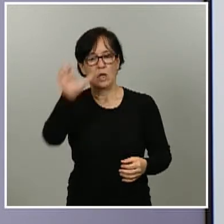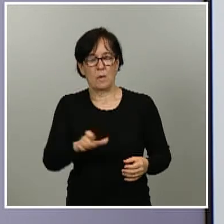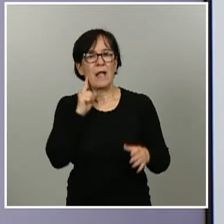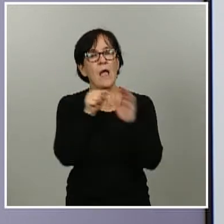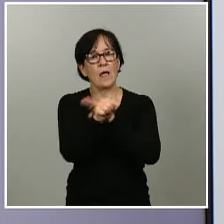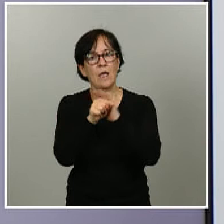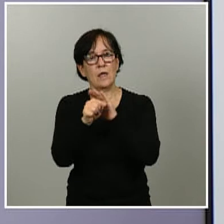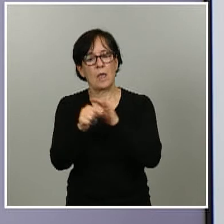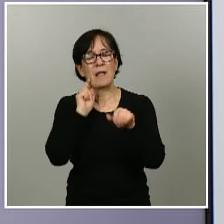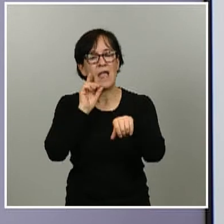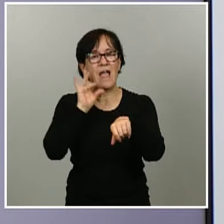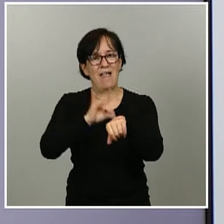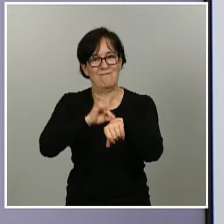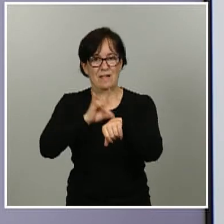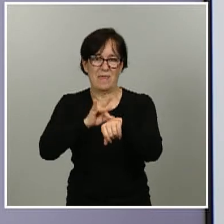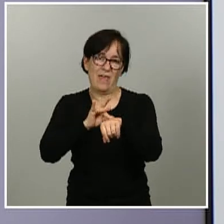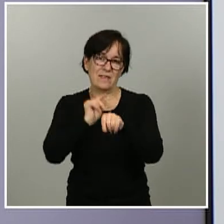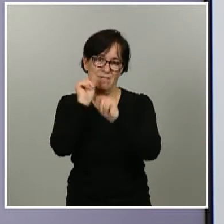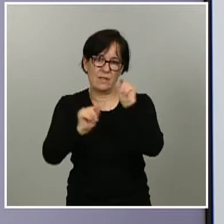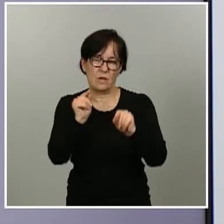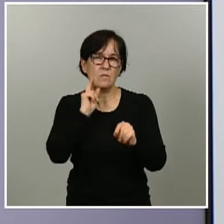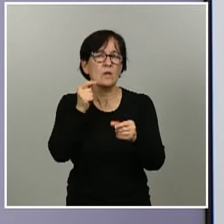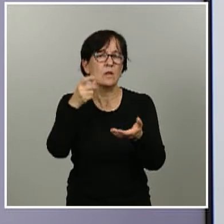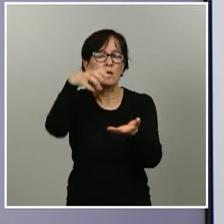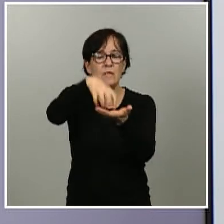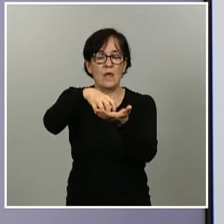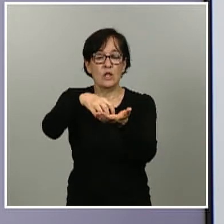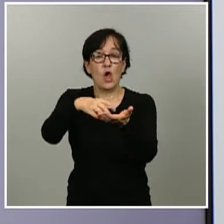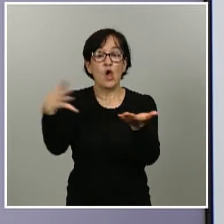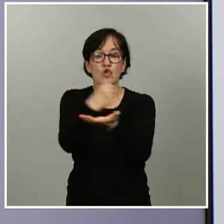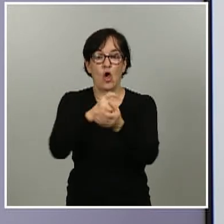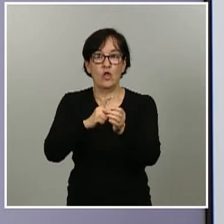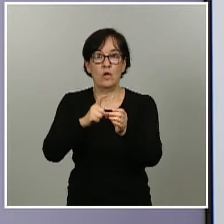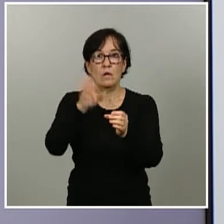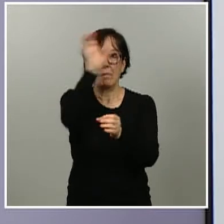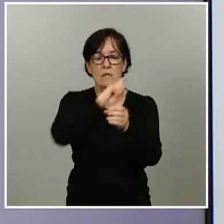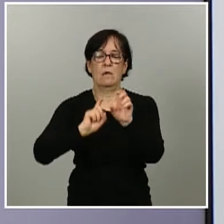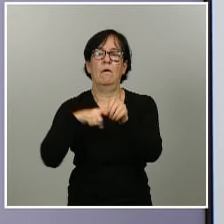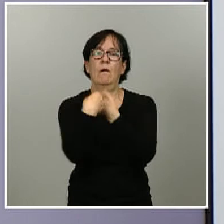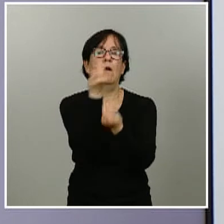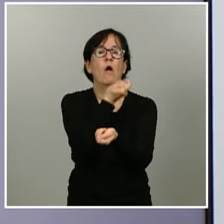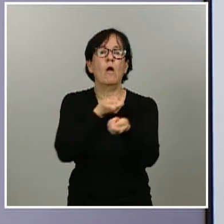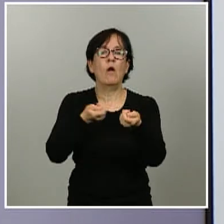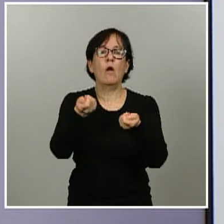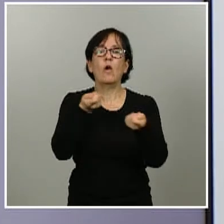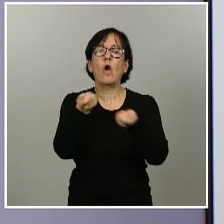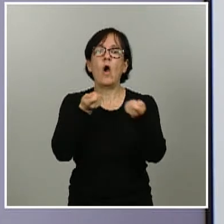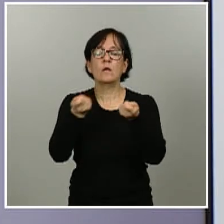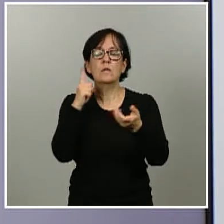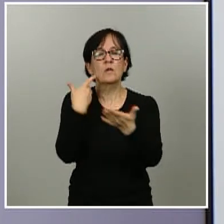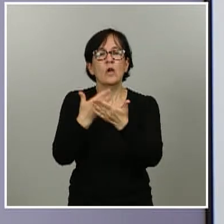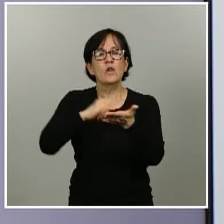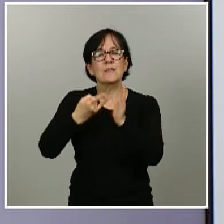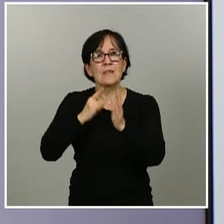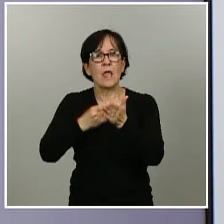las enfermedades infecciosas. Y es básicamente un centro donde todos los países nos coordinamos para garantizar un sistema común de vigilancia o